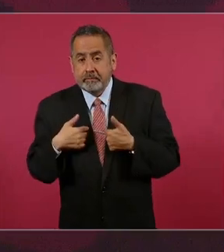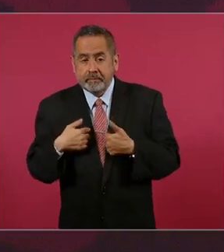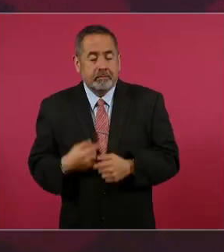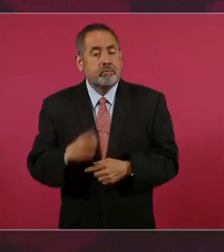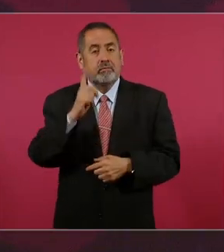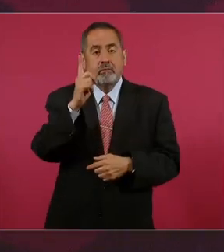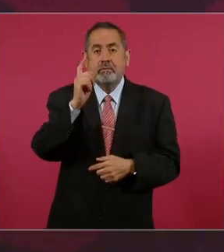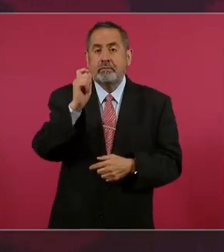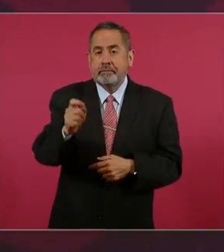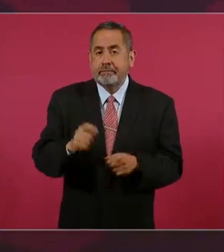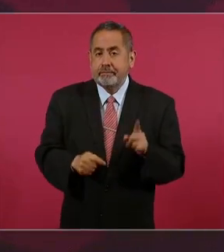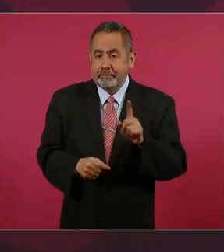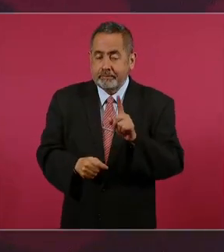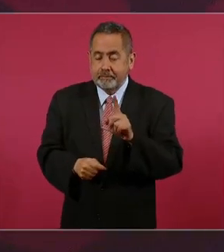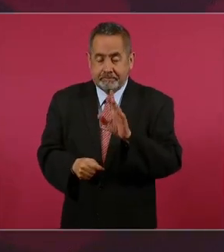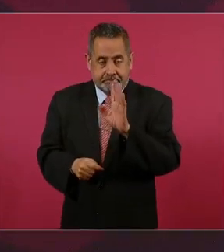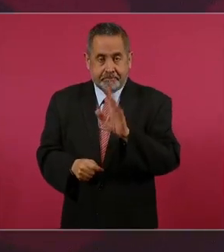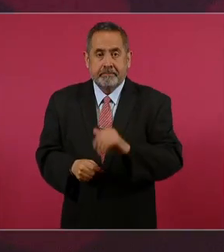este